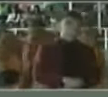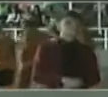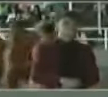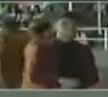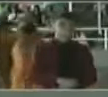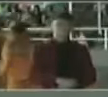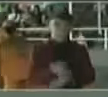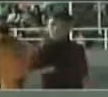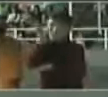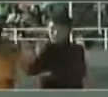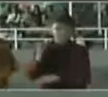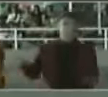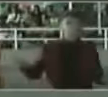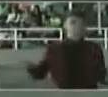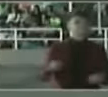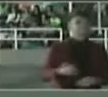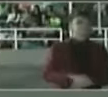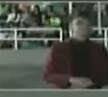pastores, ministros,